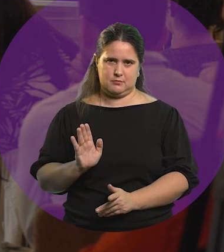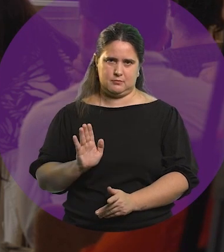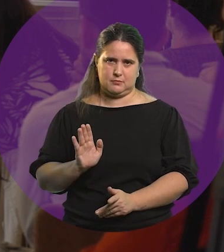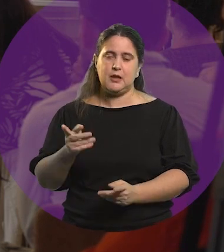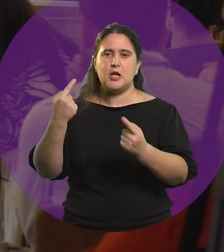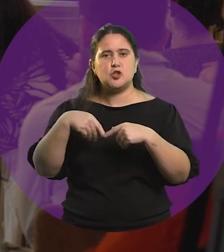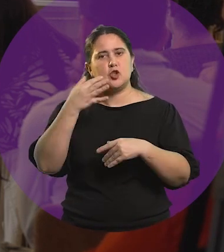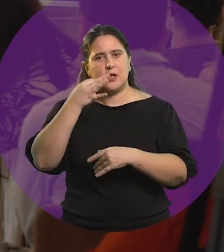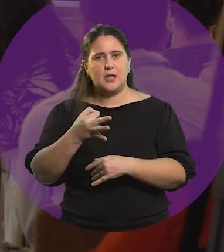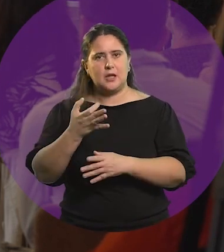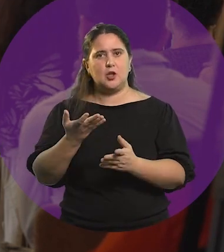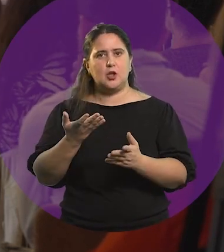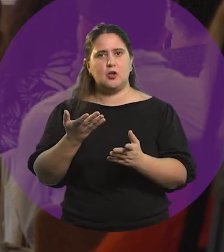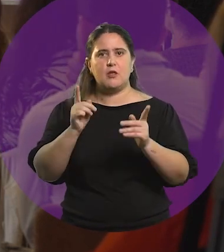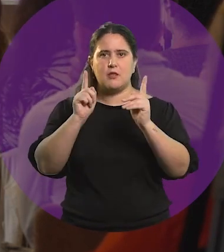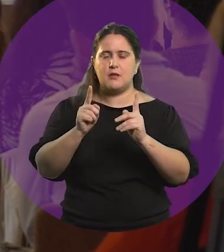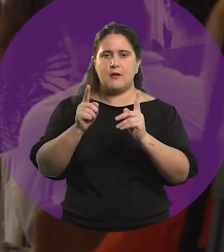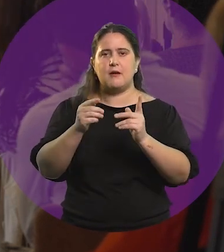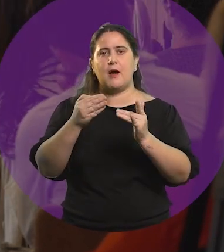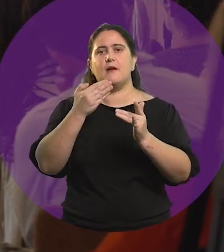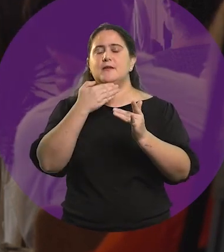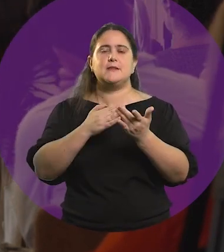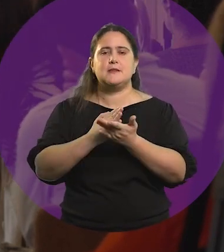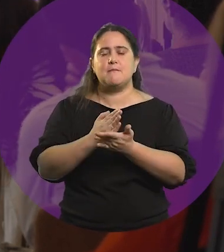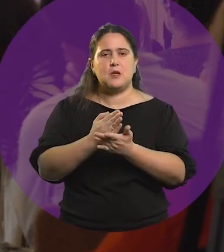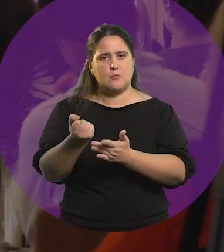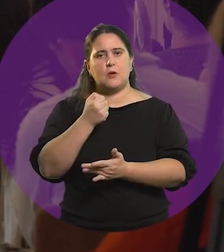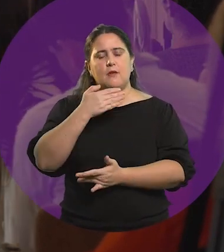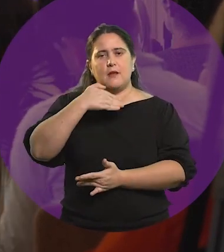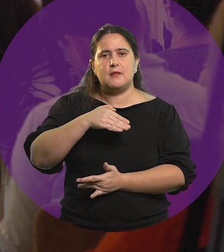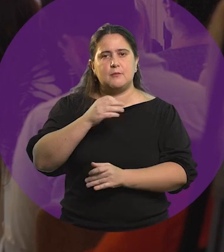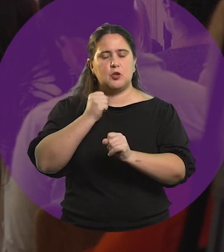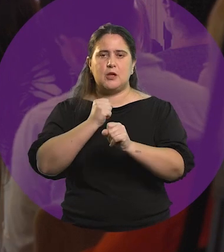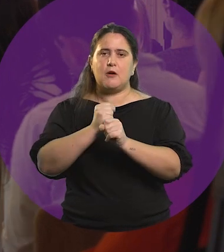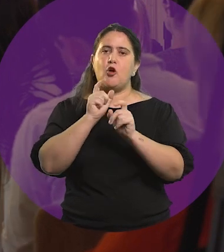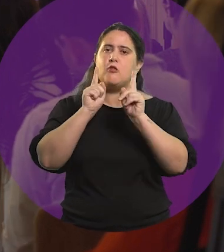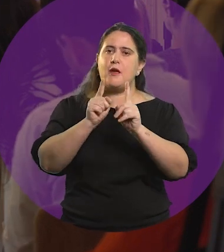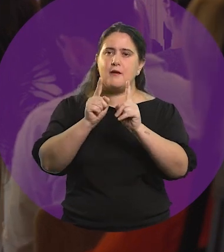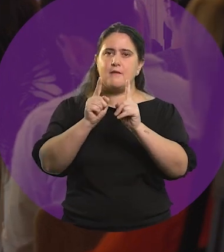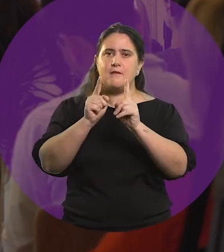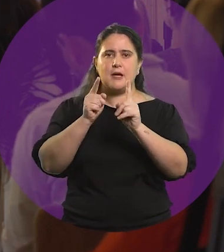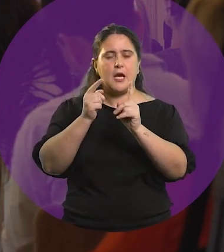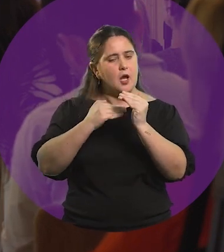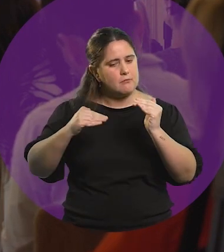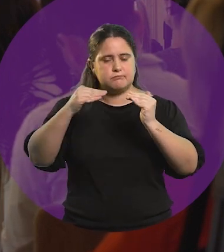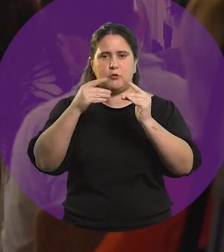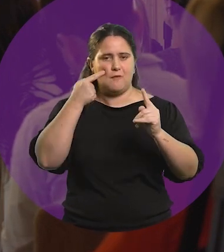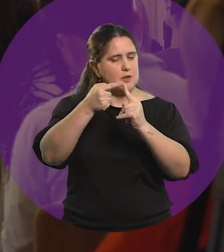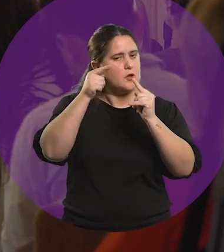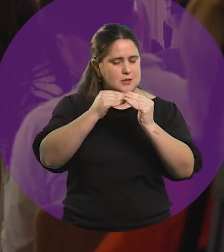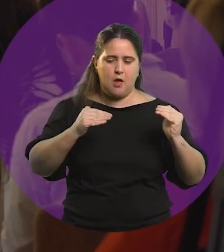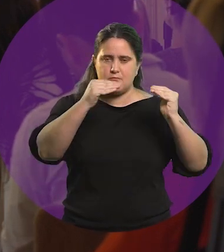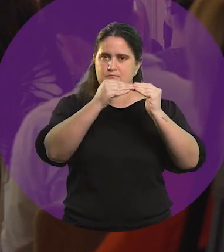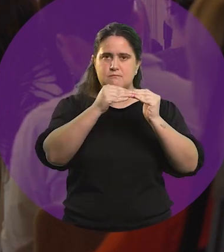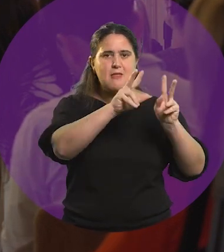tampoco. Entonces creo que tenemos que entender todo el tiempo que el trabajo tiene que ser por encontrar una equidad en todas